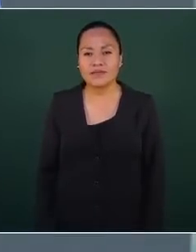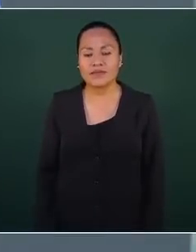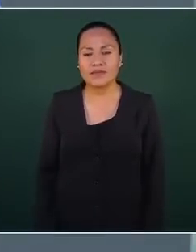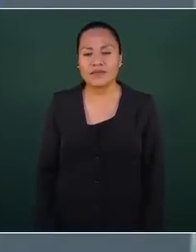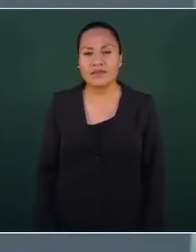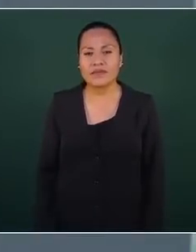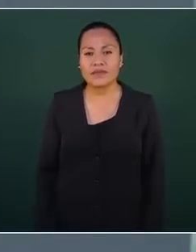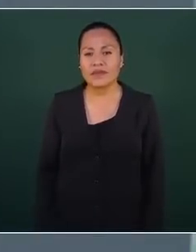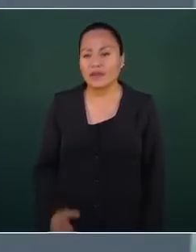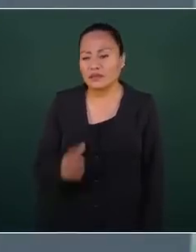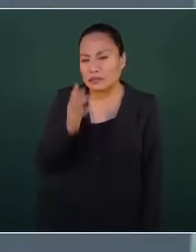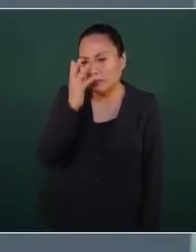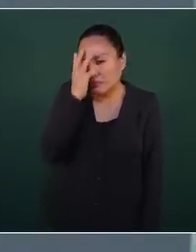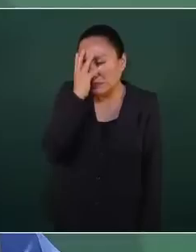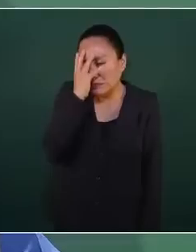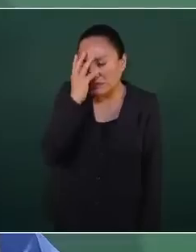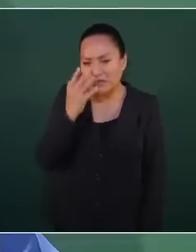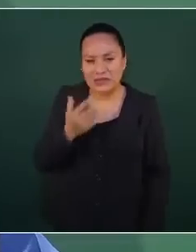lamentable, vergonzosa,